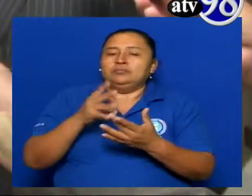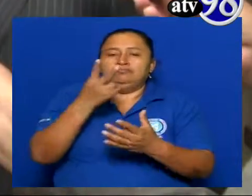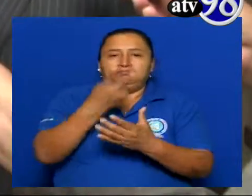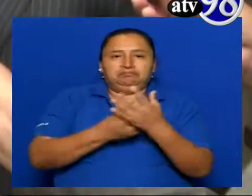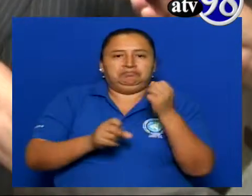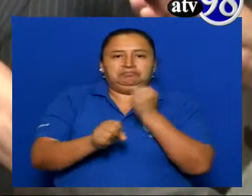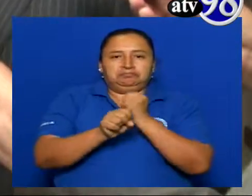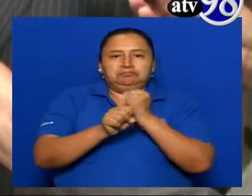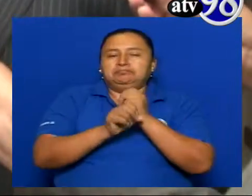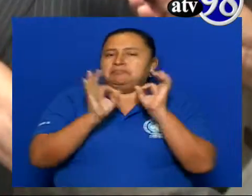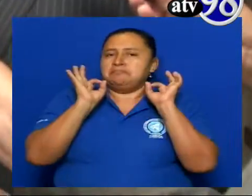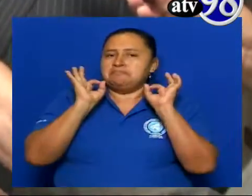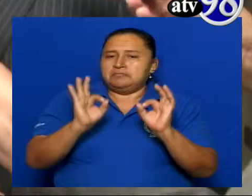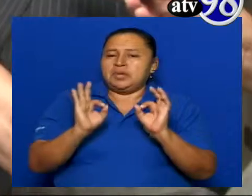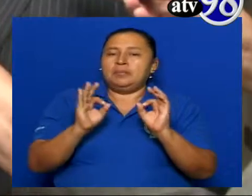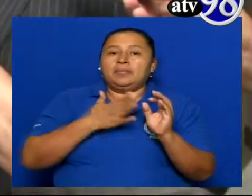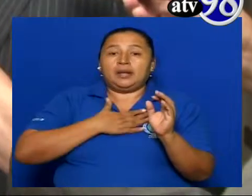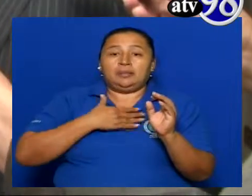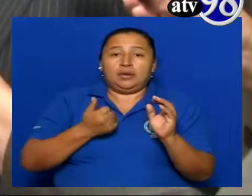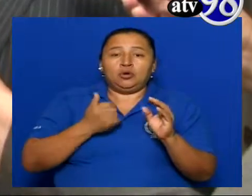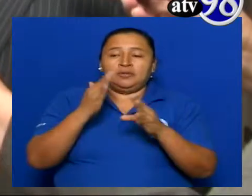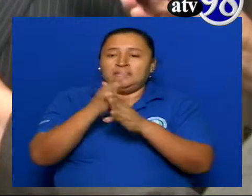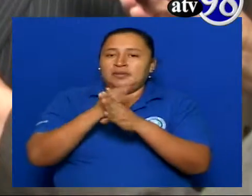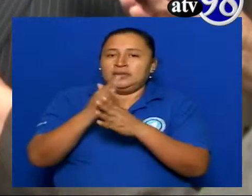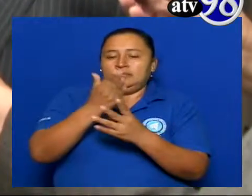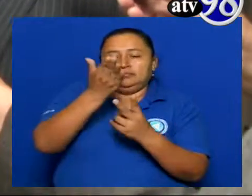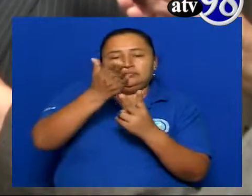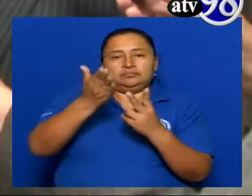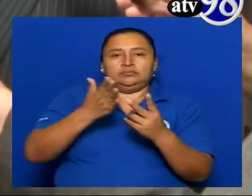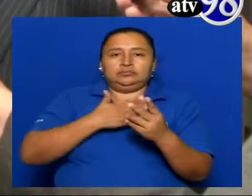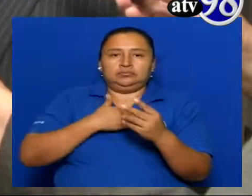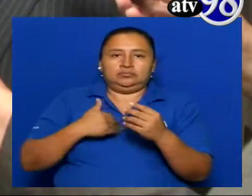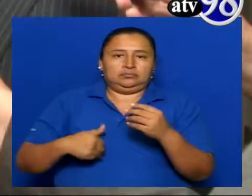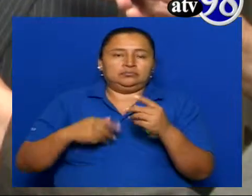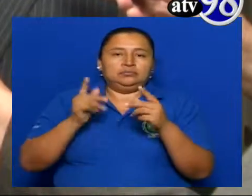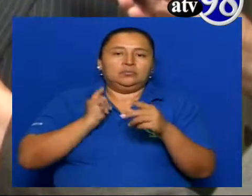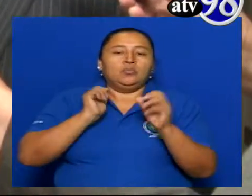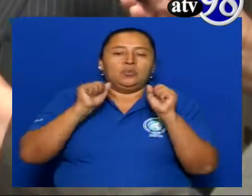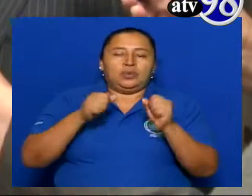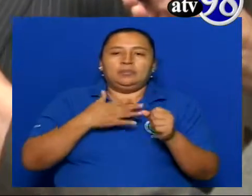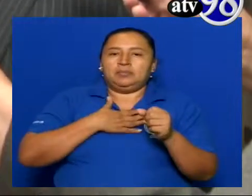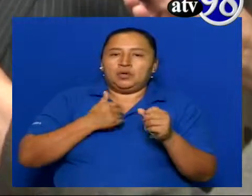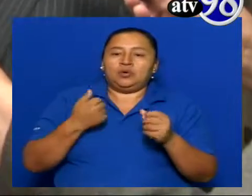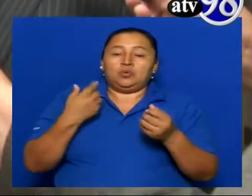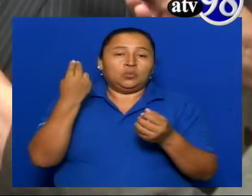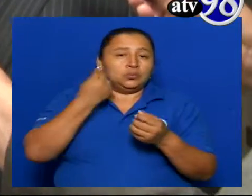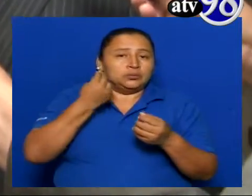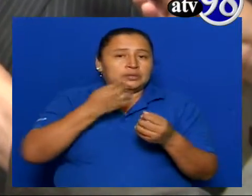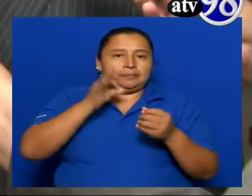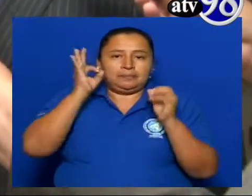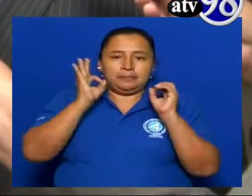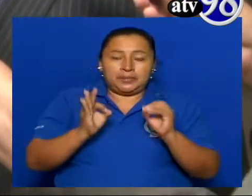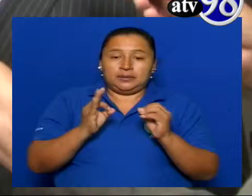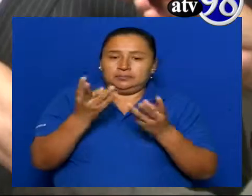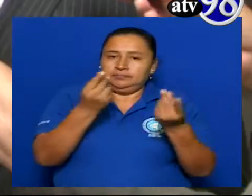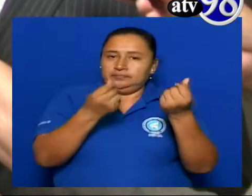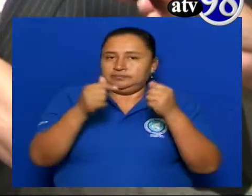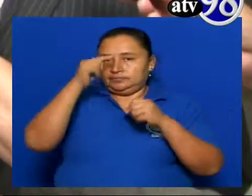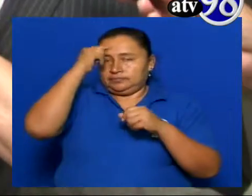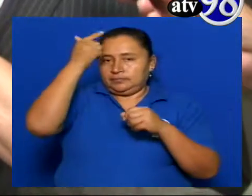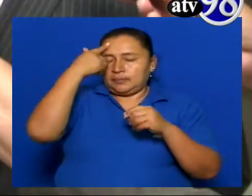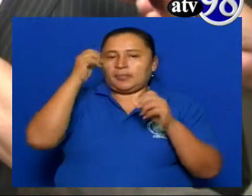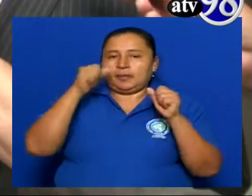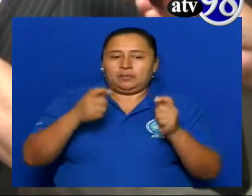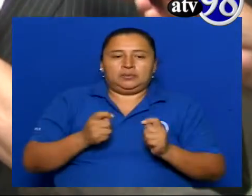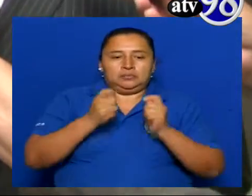mejorar el funcionamiento de las diferentes instituciones, para aprovechar mejor los recursos del gobierno, para ponerlo